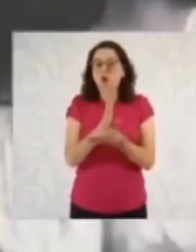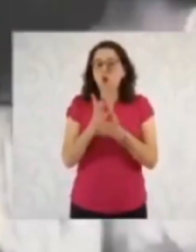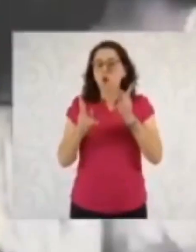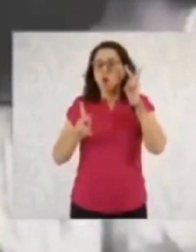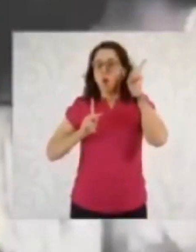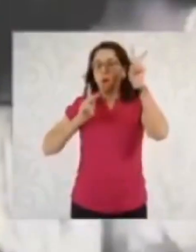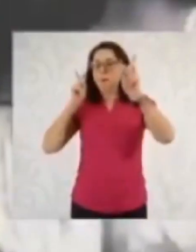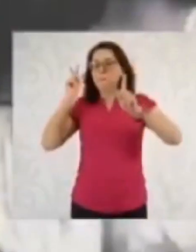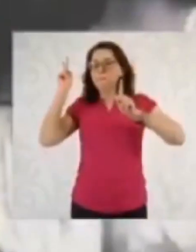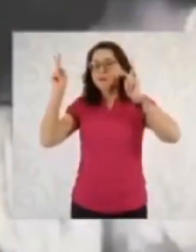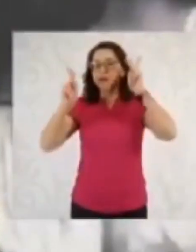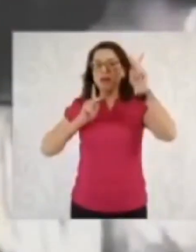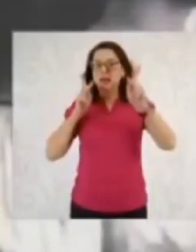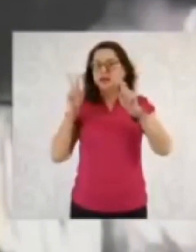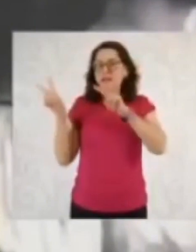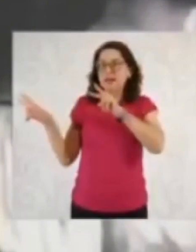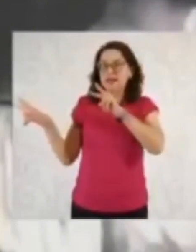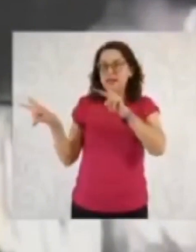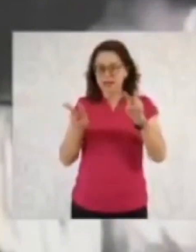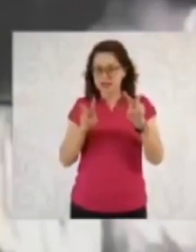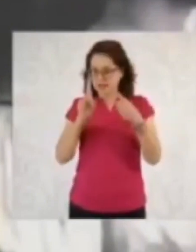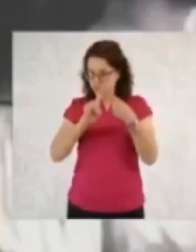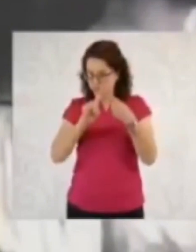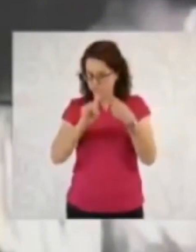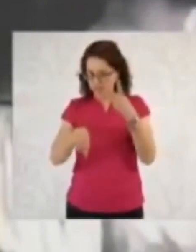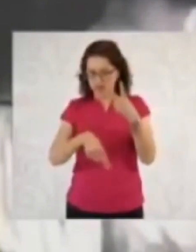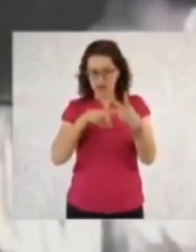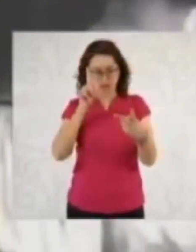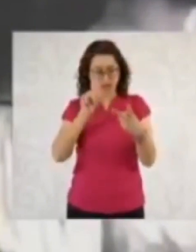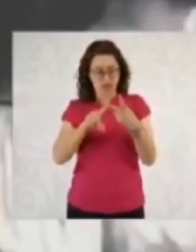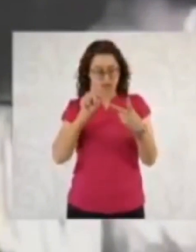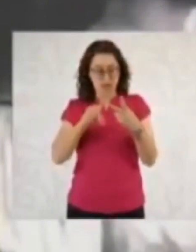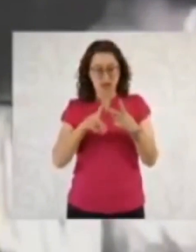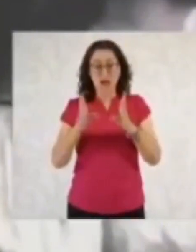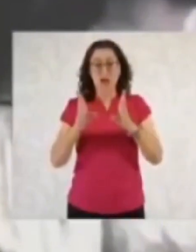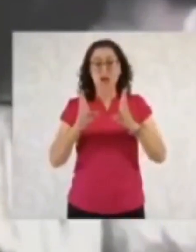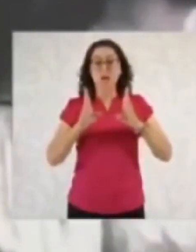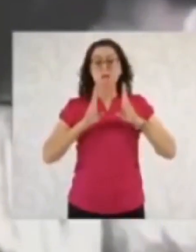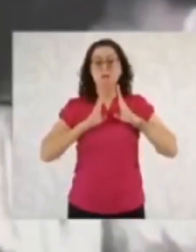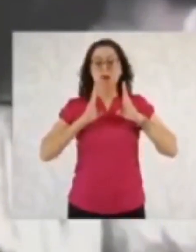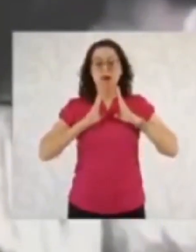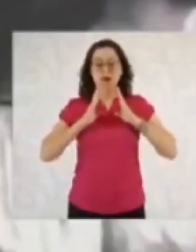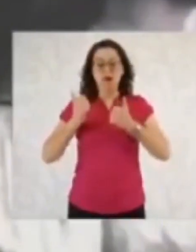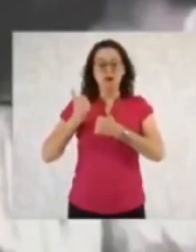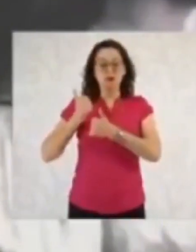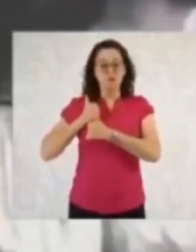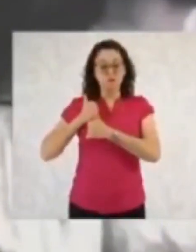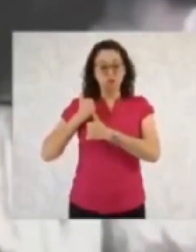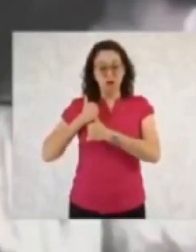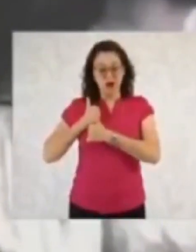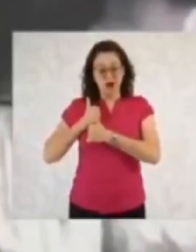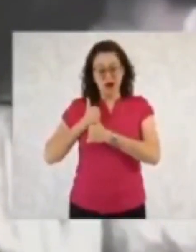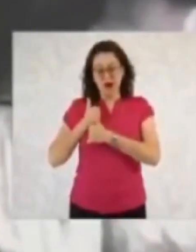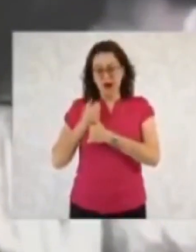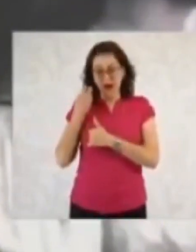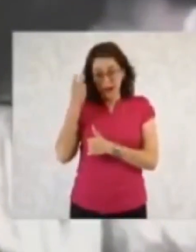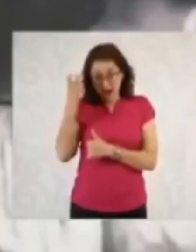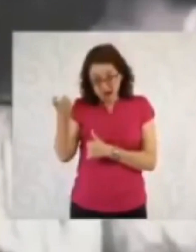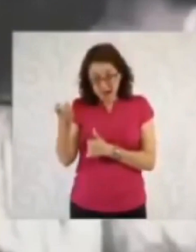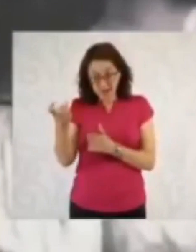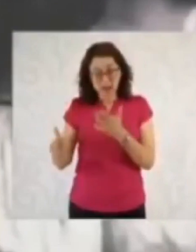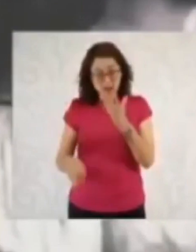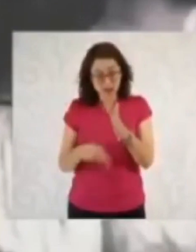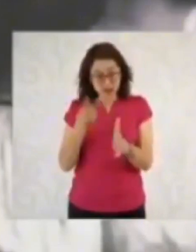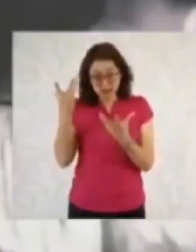de gabinete de seguridad. Después el personal militar del ejército ya no va a participar en este tipo